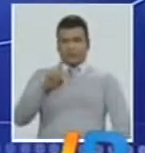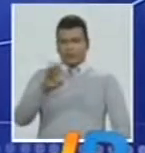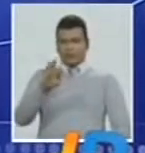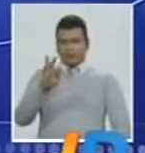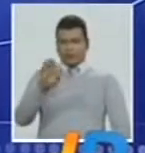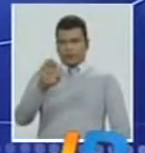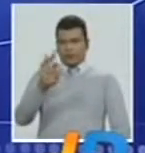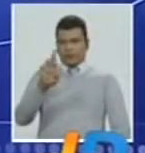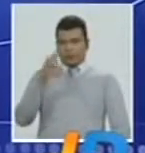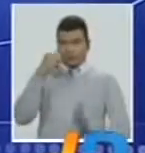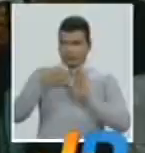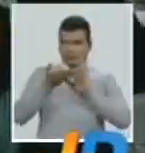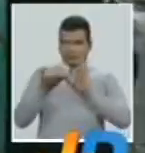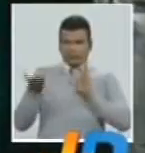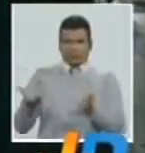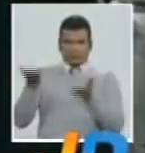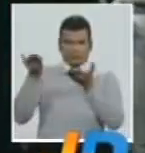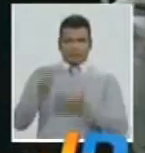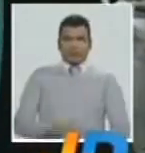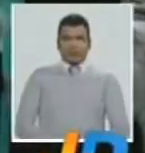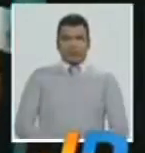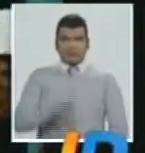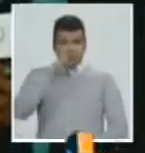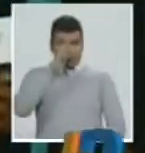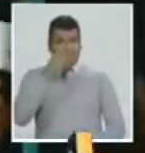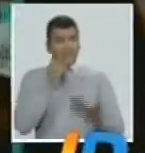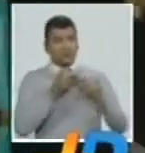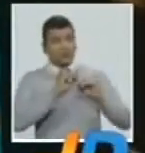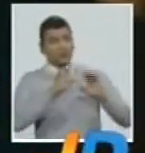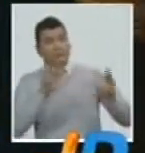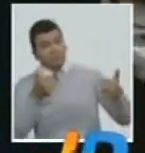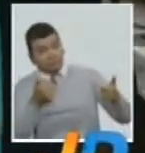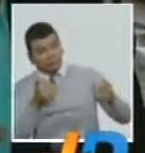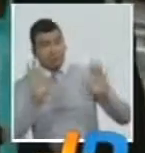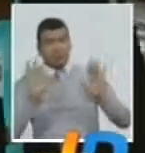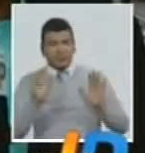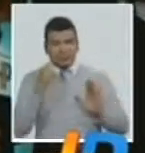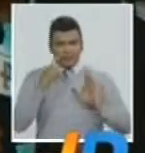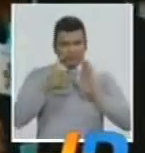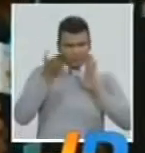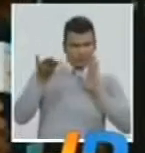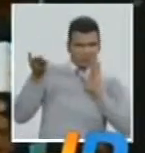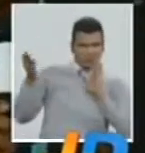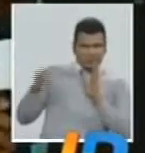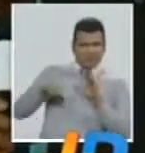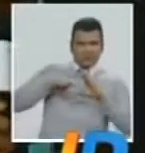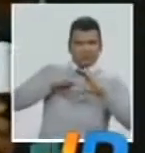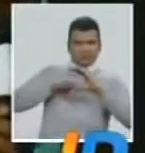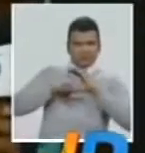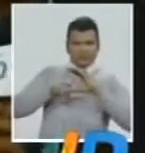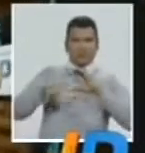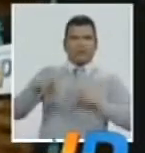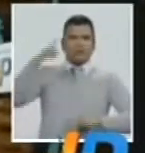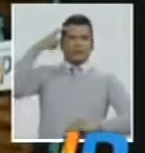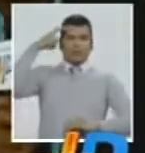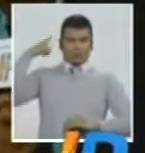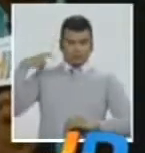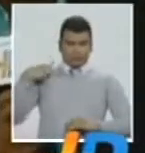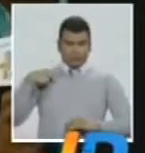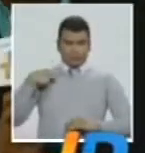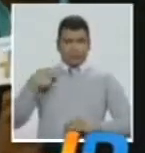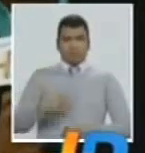Jaime, adelante. Sofi, hola, buena noche, ¿qué tal? A mis espaldas la estación Finsbury, aquí en Londres,